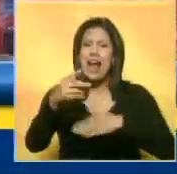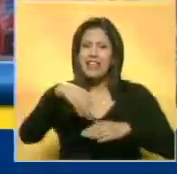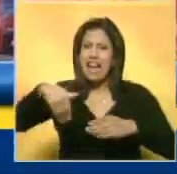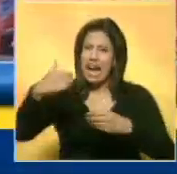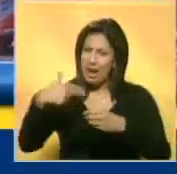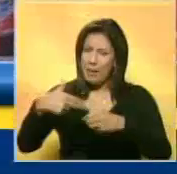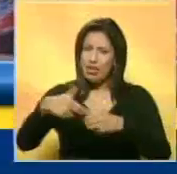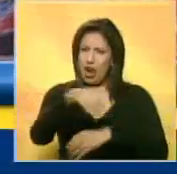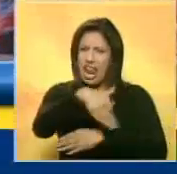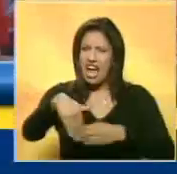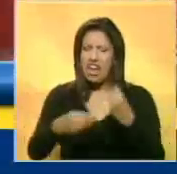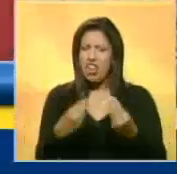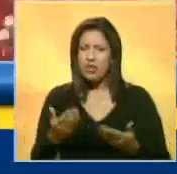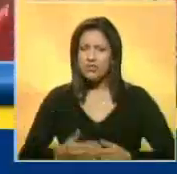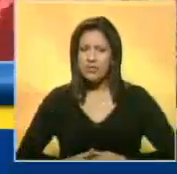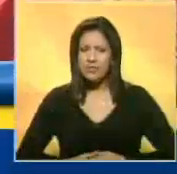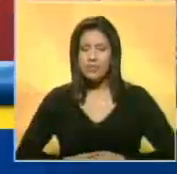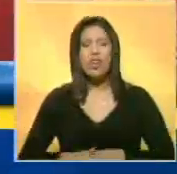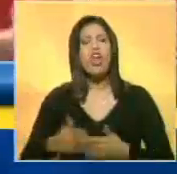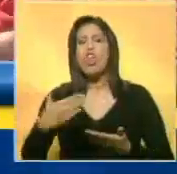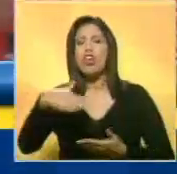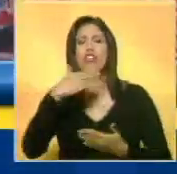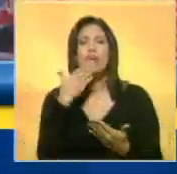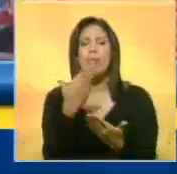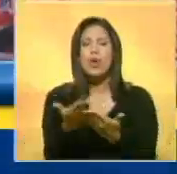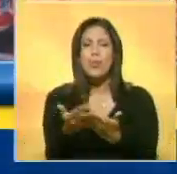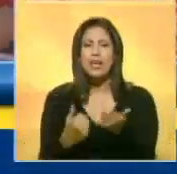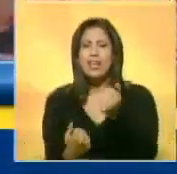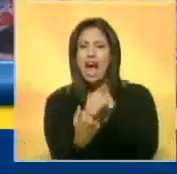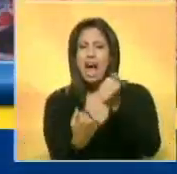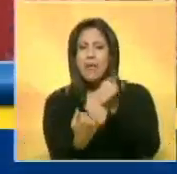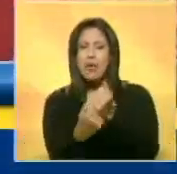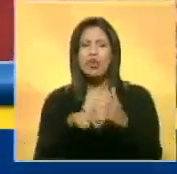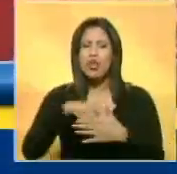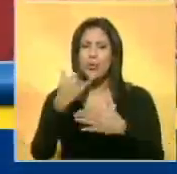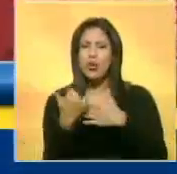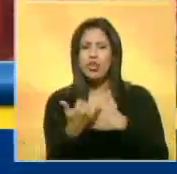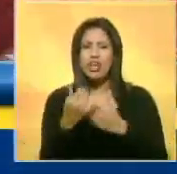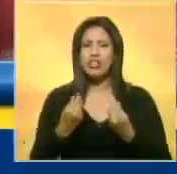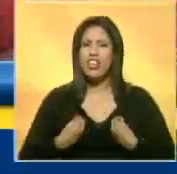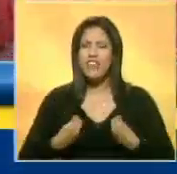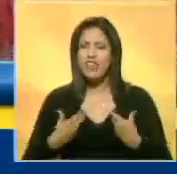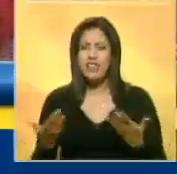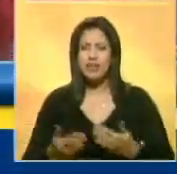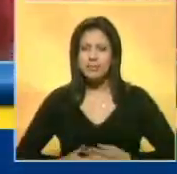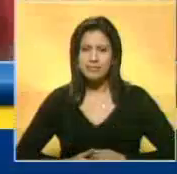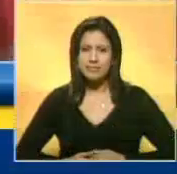gobernación? ¿Dónde hay una propuesta para apoyar los proyectos de vivienda?